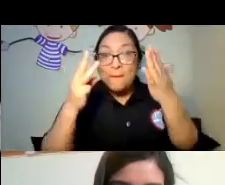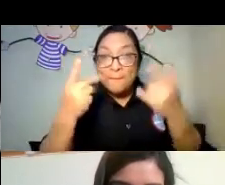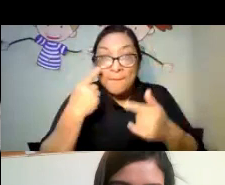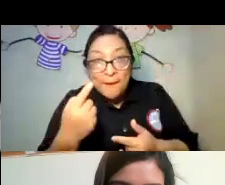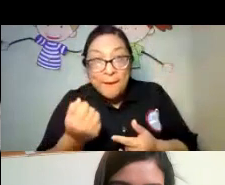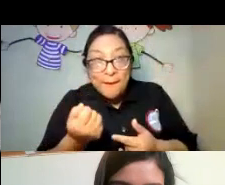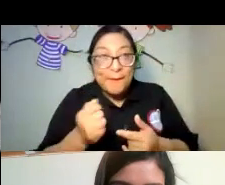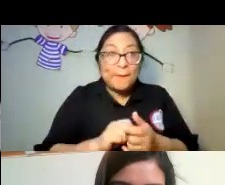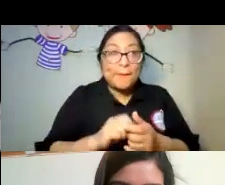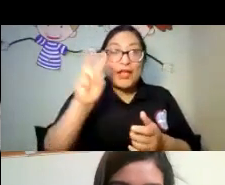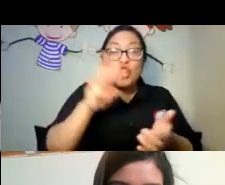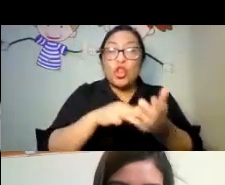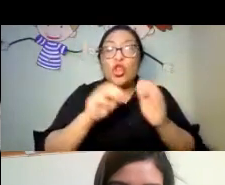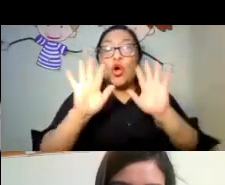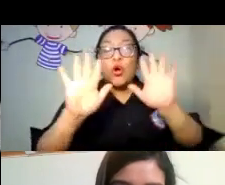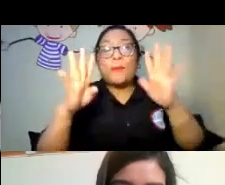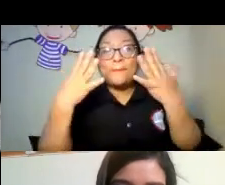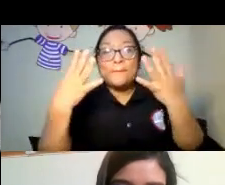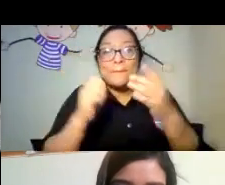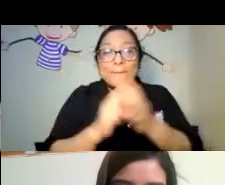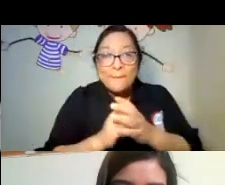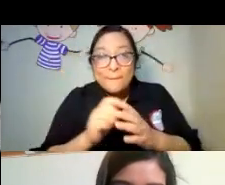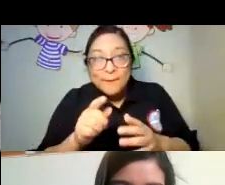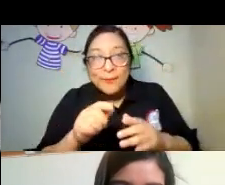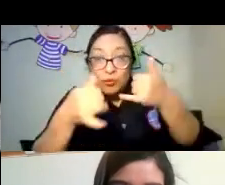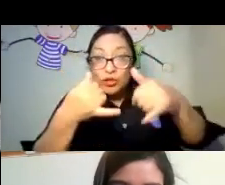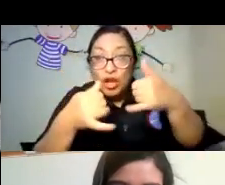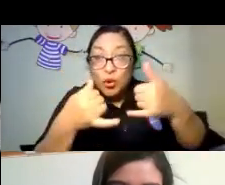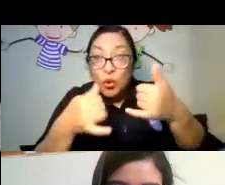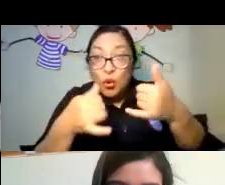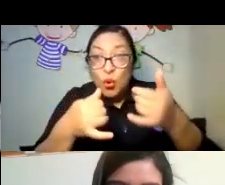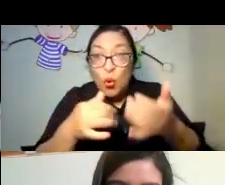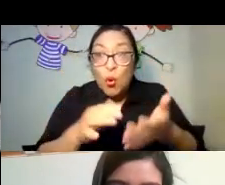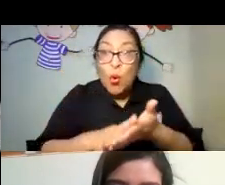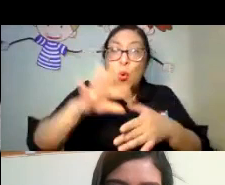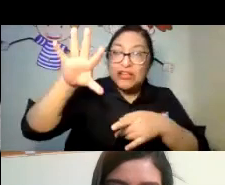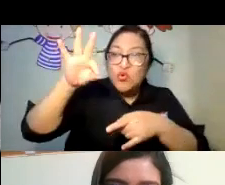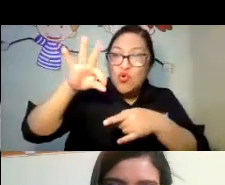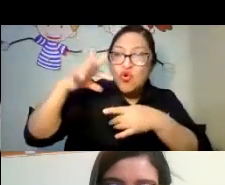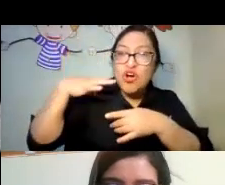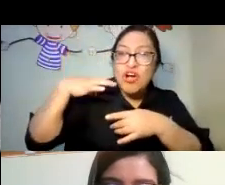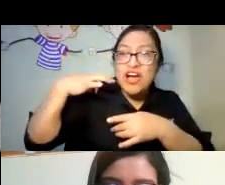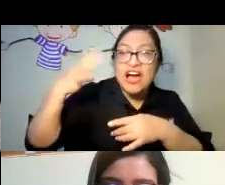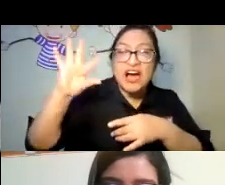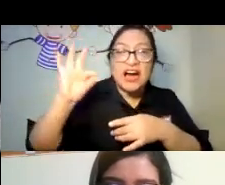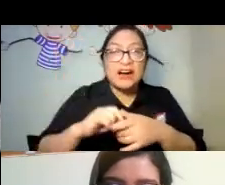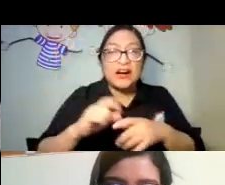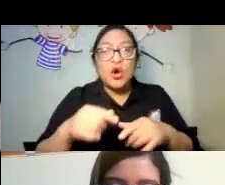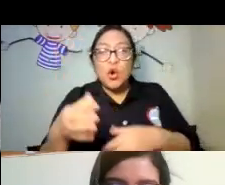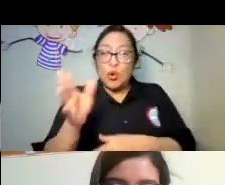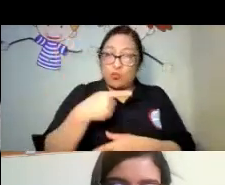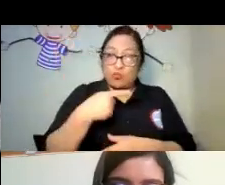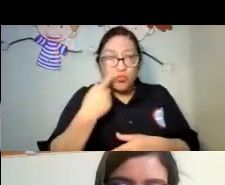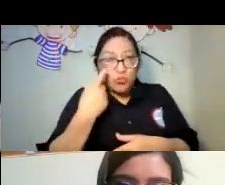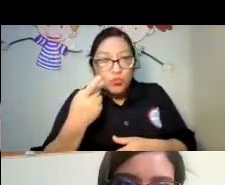familia, jugando con ganchos de ropa, granados, con una bandera, están con su